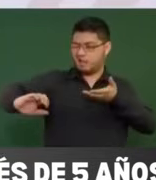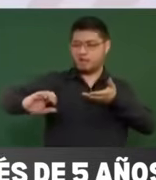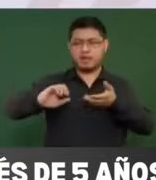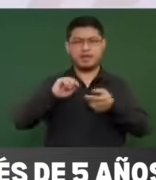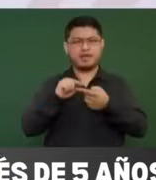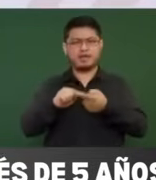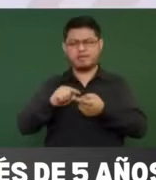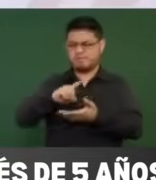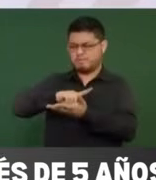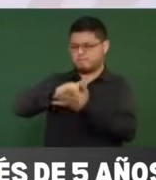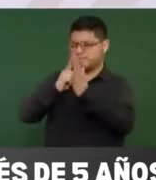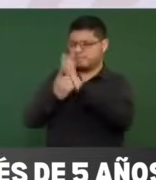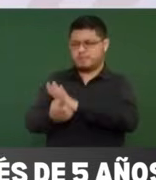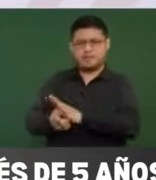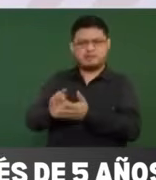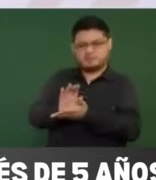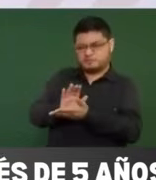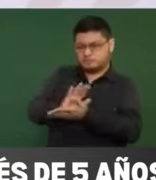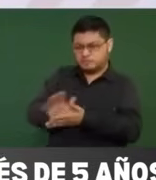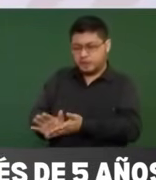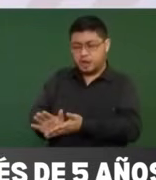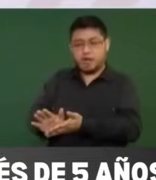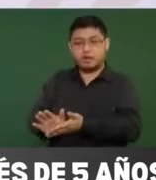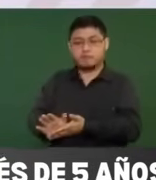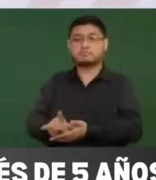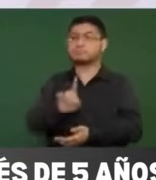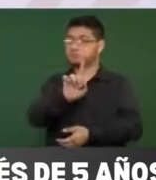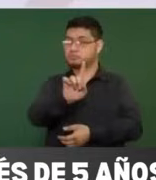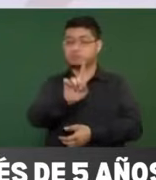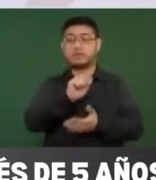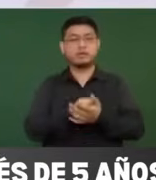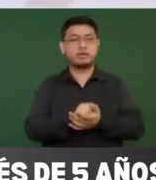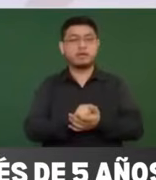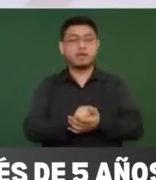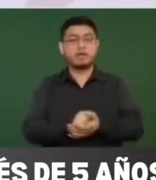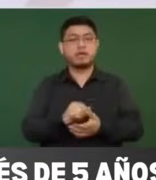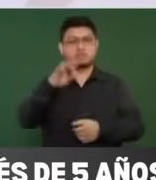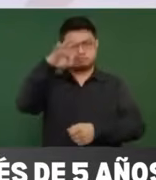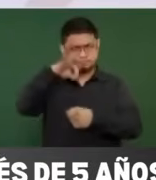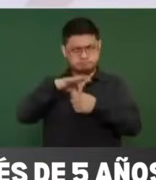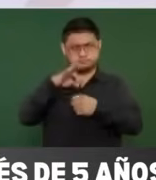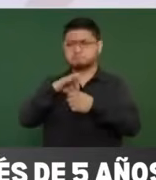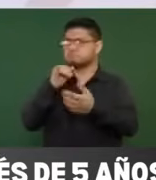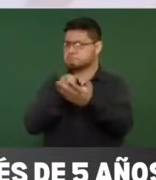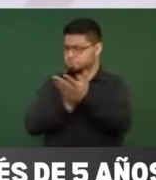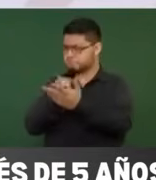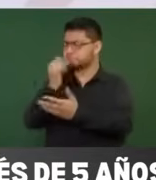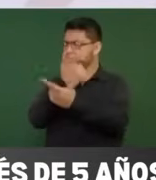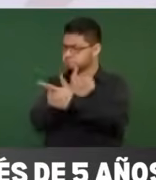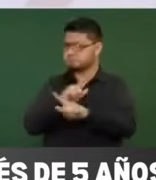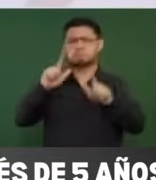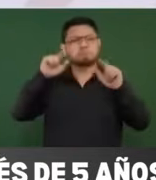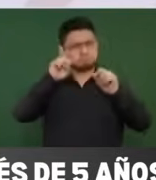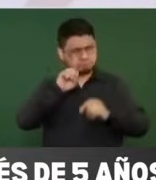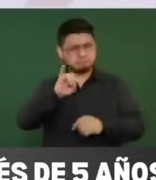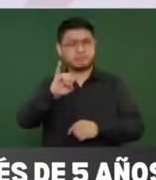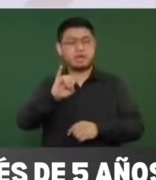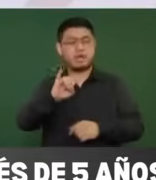de discriminación. Democracia sí, oligarquía no, honestidad